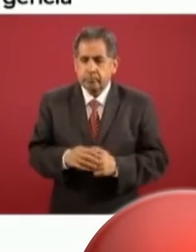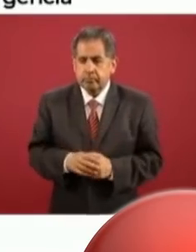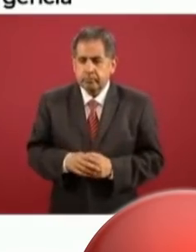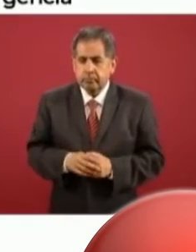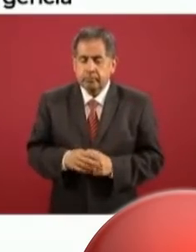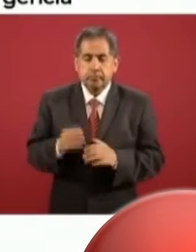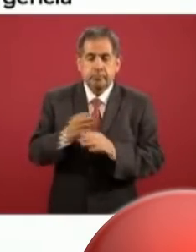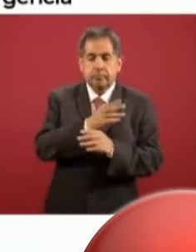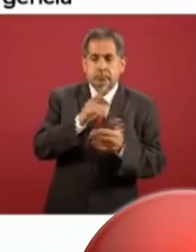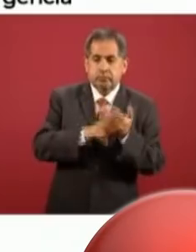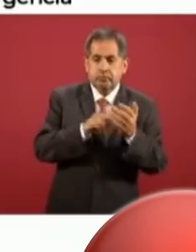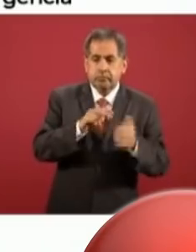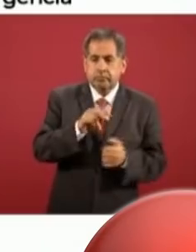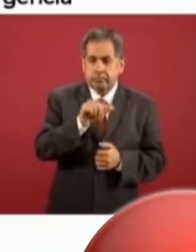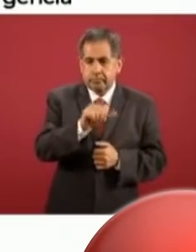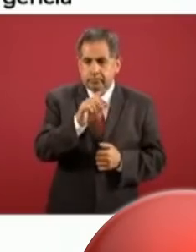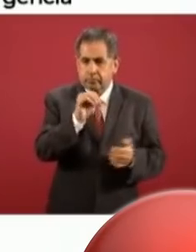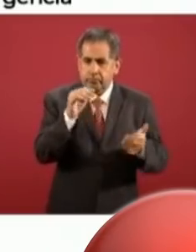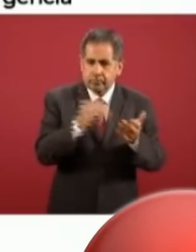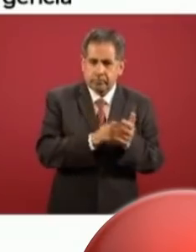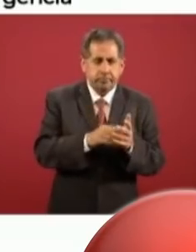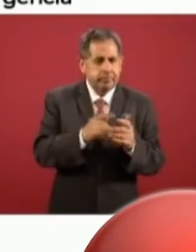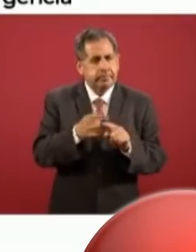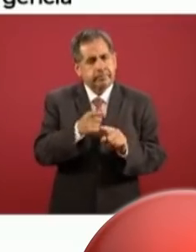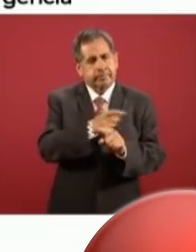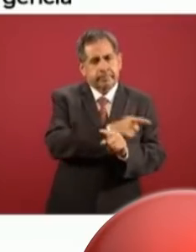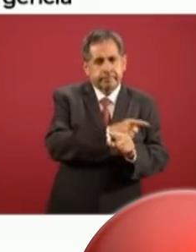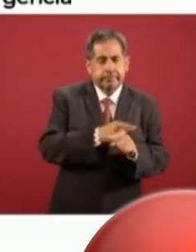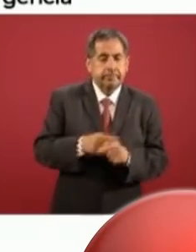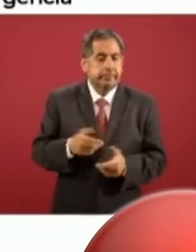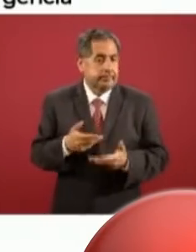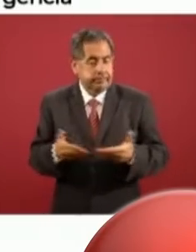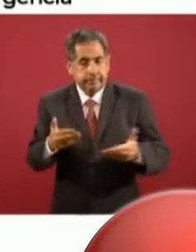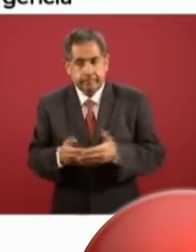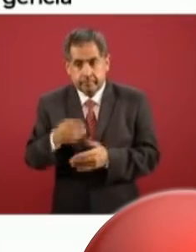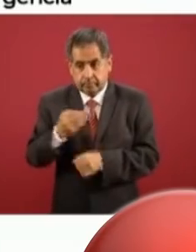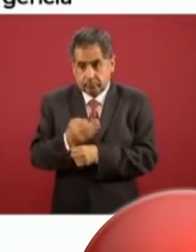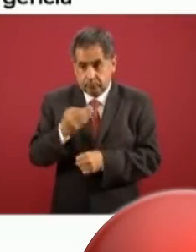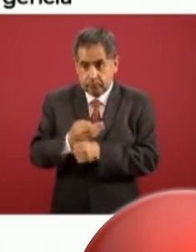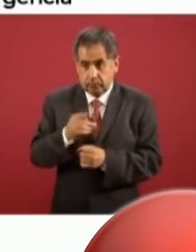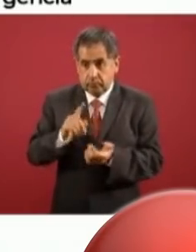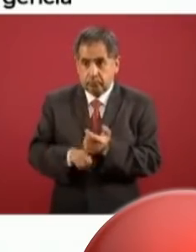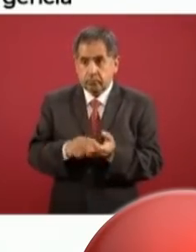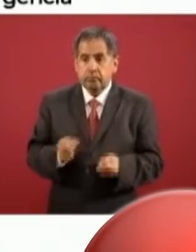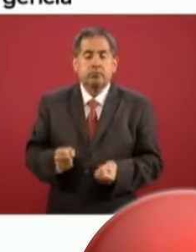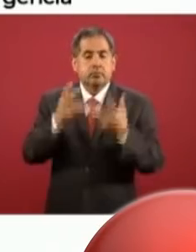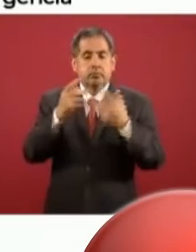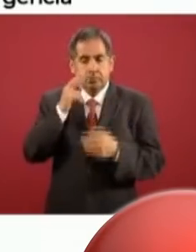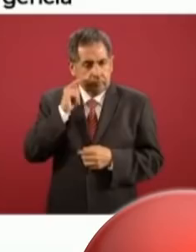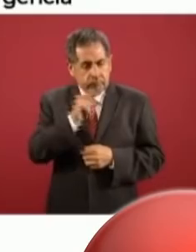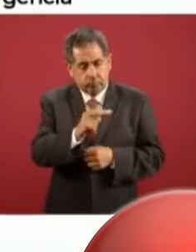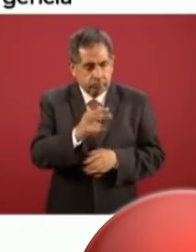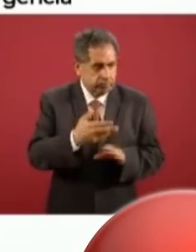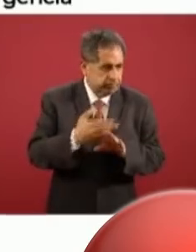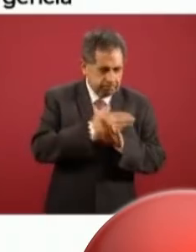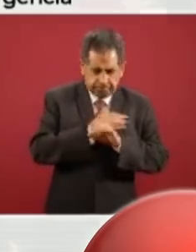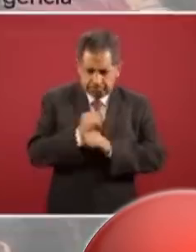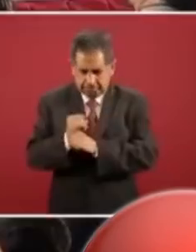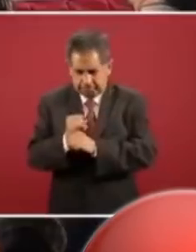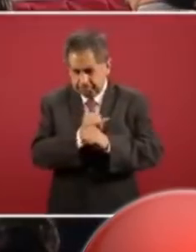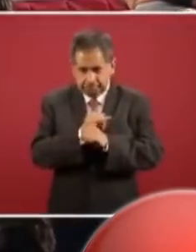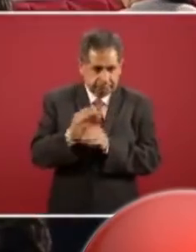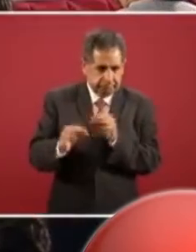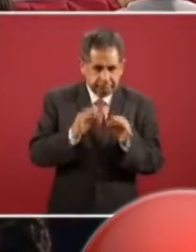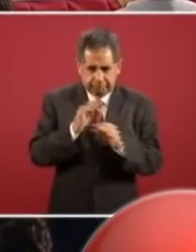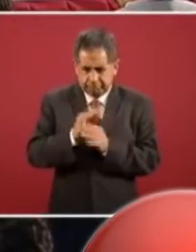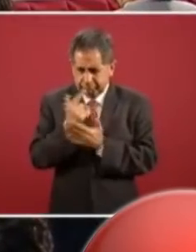en el 2016 9,000 y así hacia atrás. La cifra que nosotros tenemos al día de hoy de manera preliminar ya después